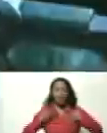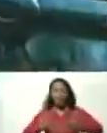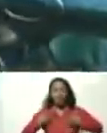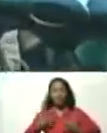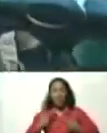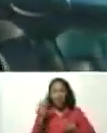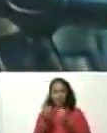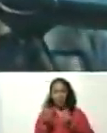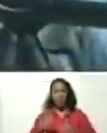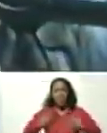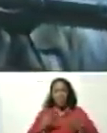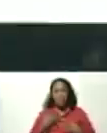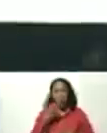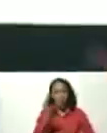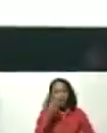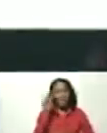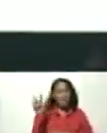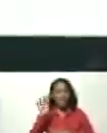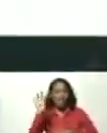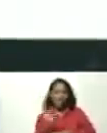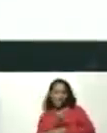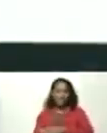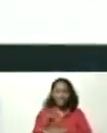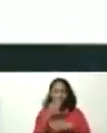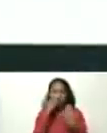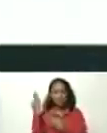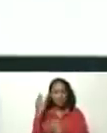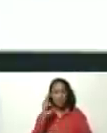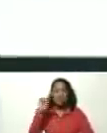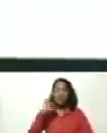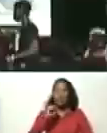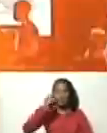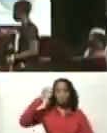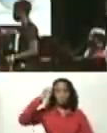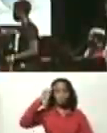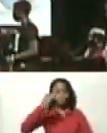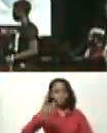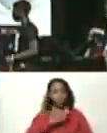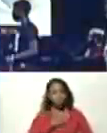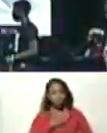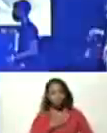¿Cómo disfrutamos? ¿Cómo usted vio ese concierto? Así es, mi comandante. Bueno,